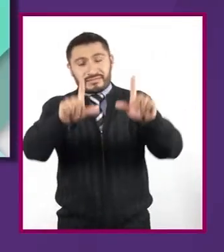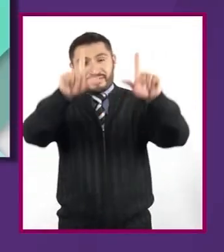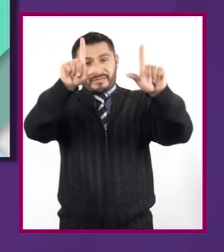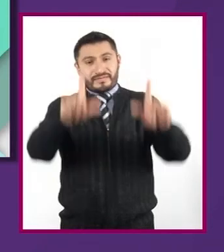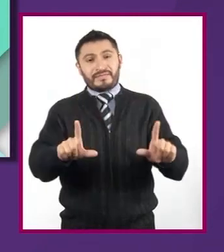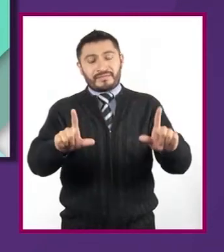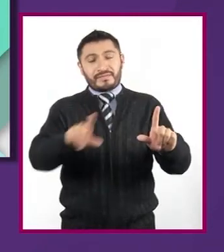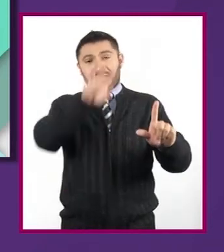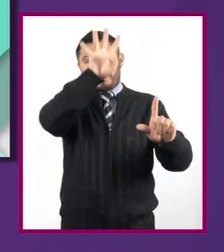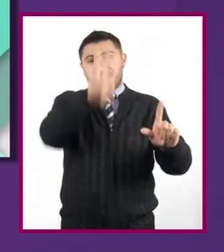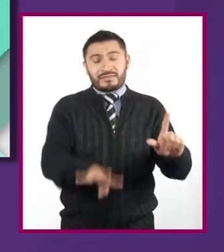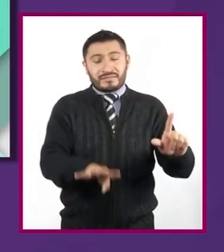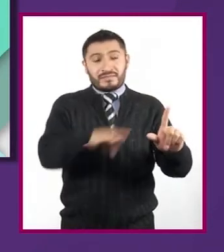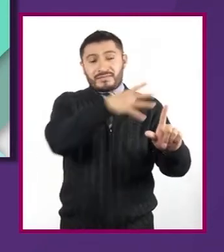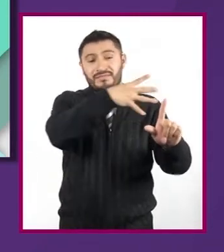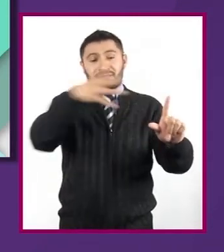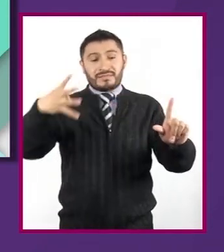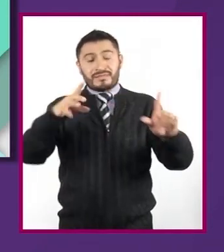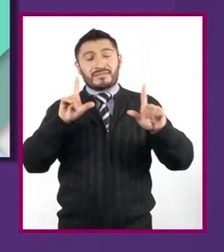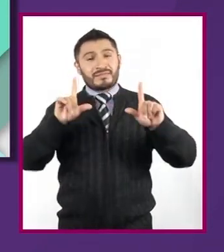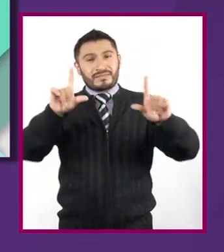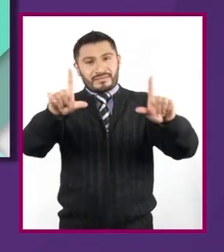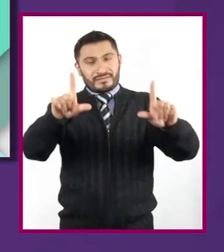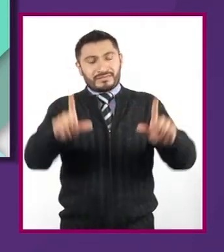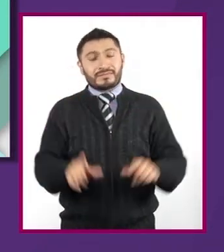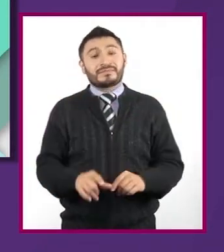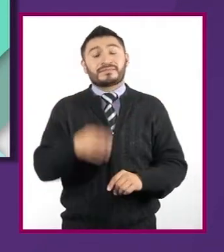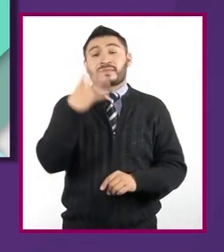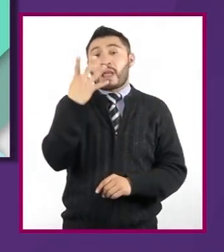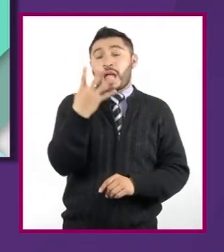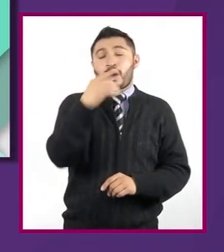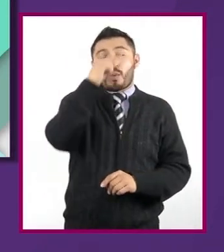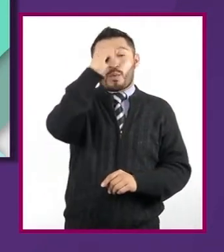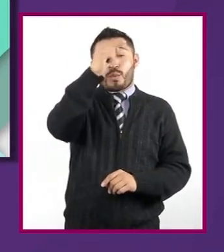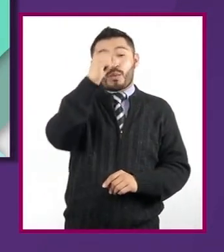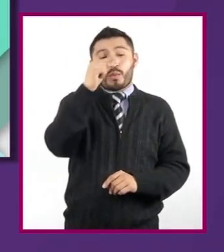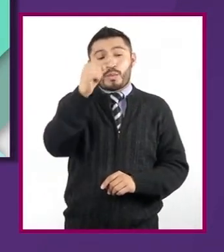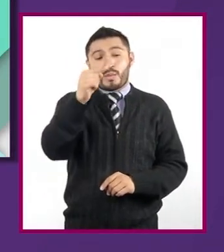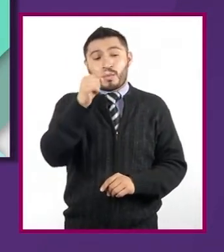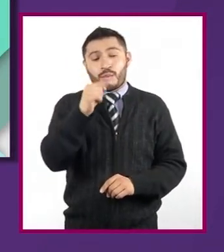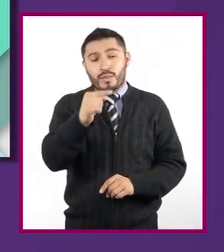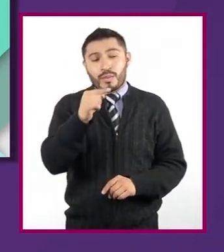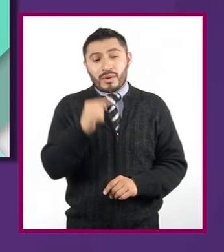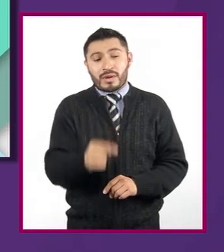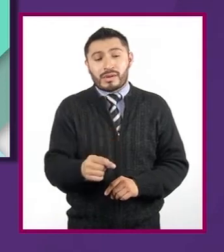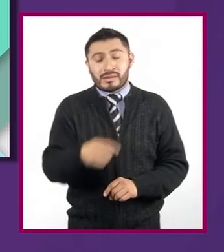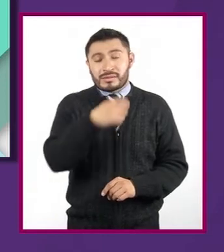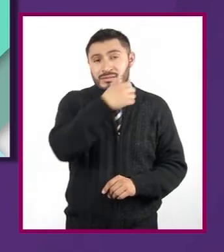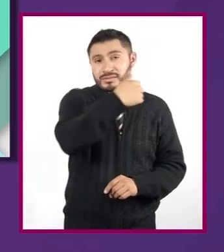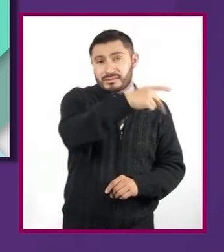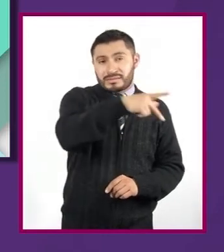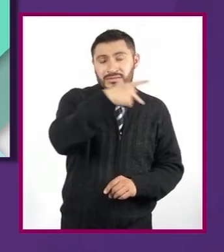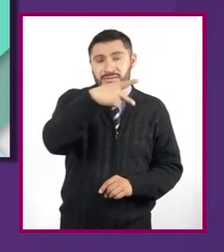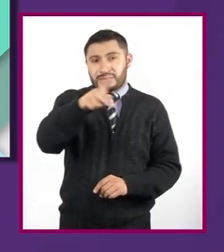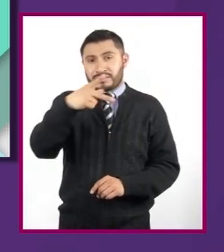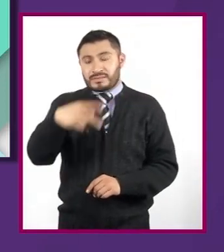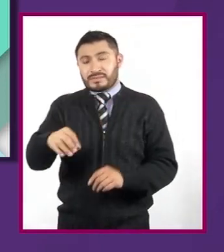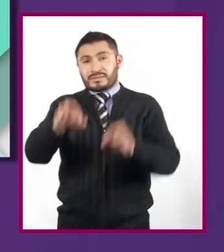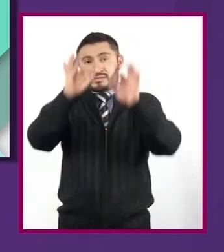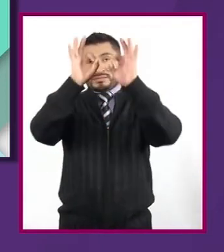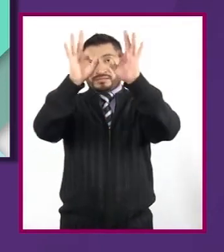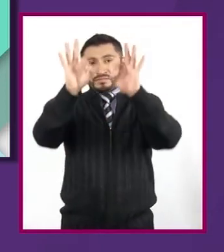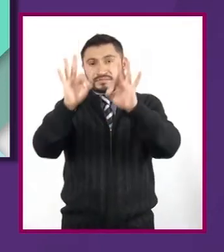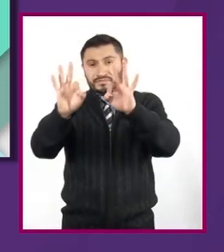de tabla de frecuencias con 4 opciones, con sus respectivas frecuencias absoluta